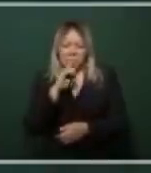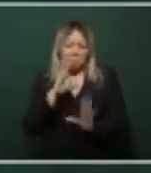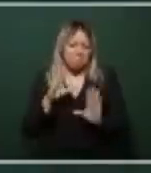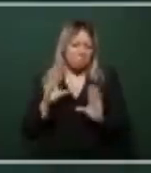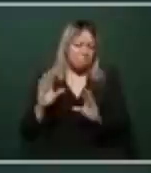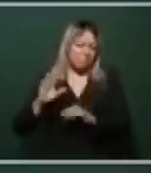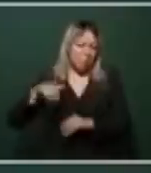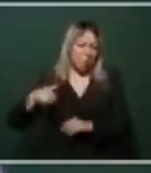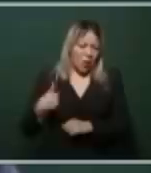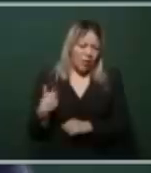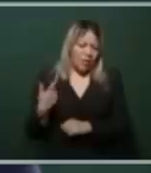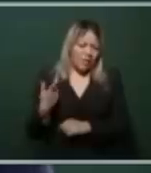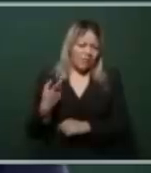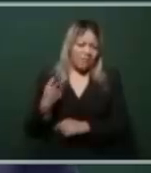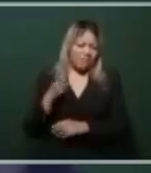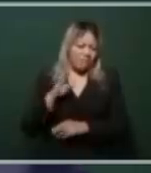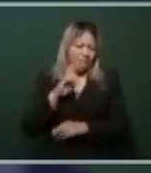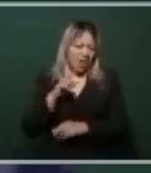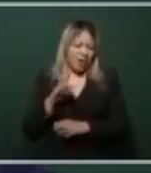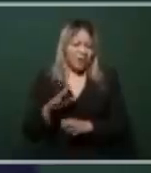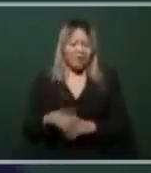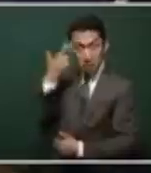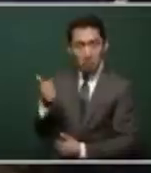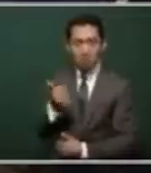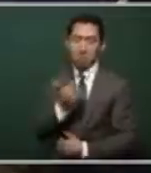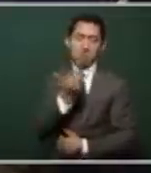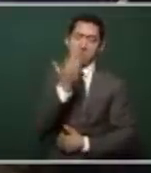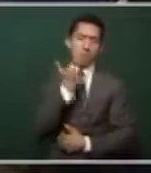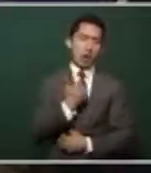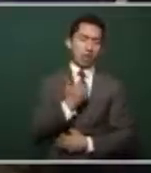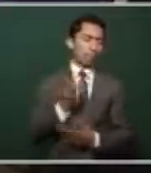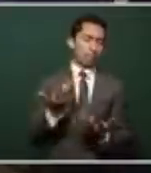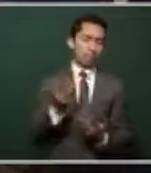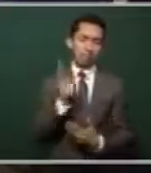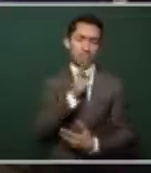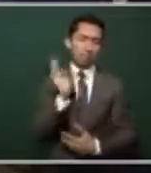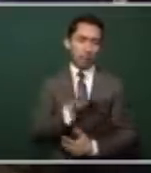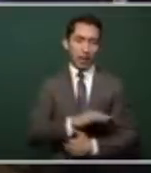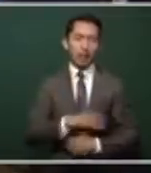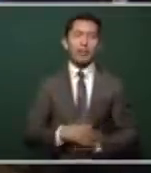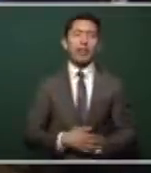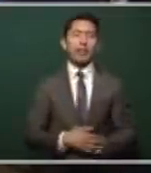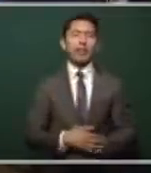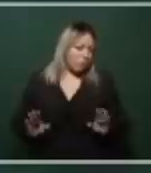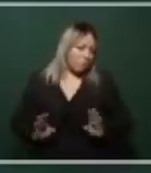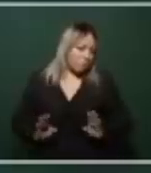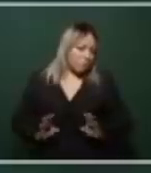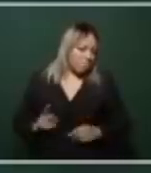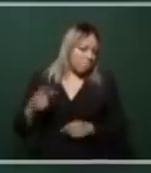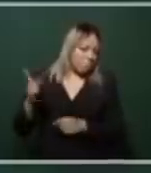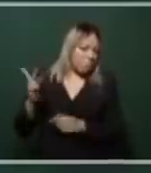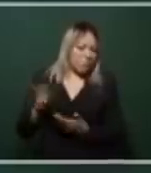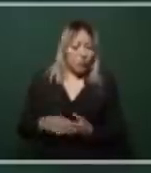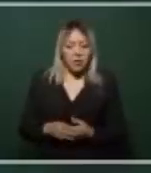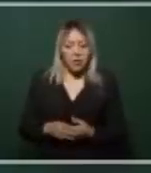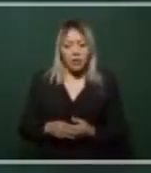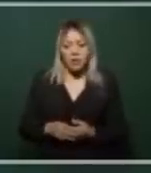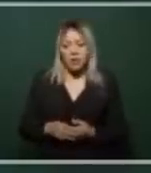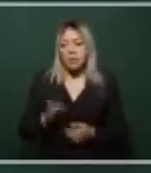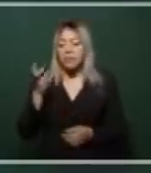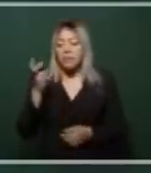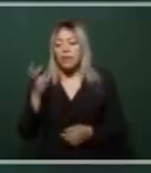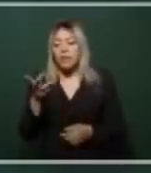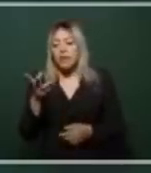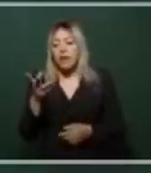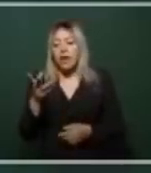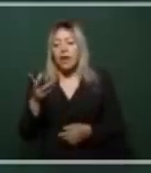prensa matutina desde Zapopan de Juárez, Hidalgo, el jefe del Ejecutivo dijo saber por qué las críticas. Tenemos toda la información.